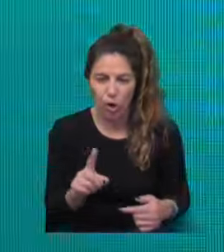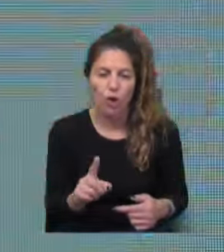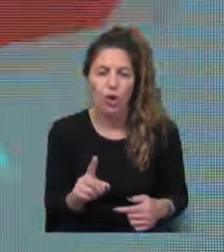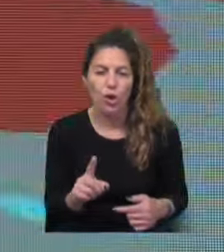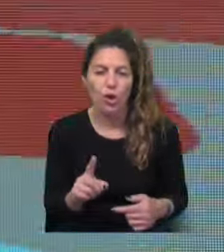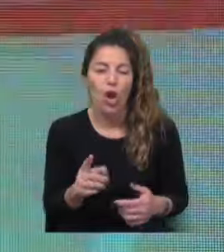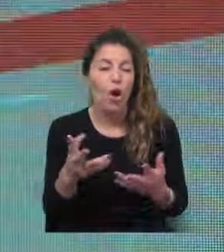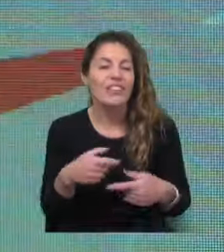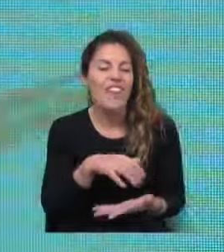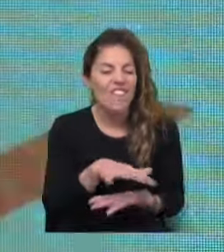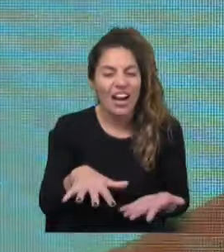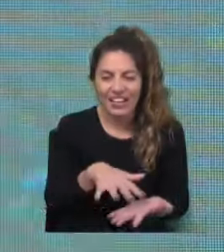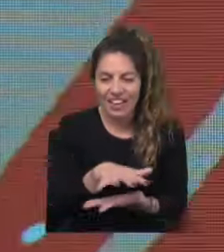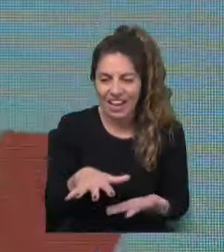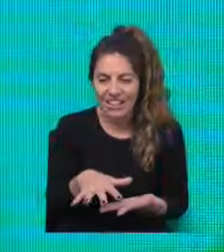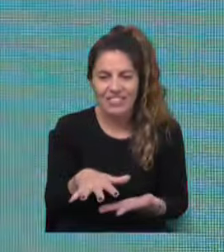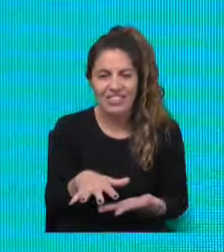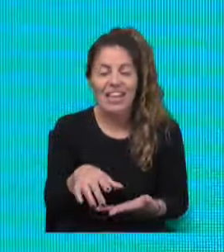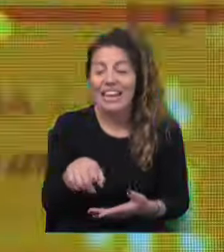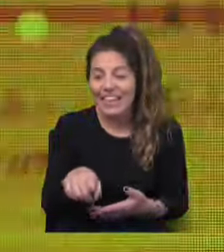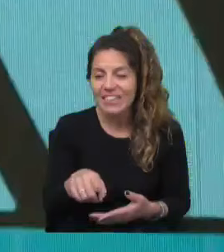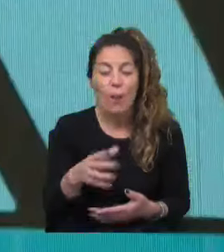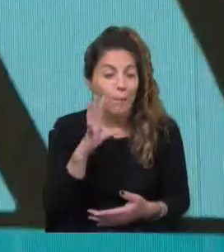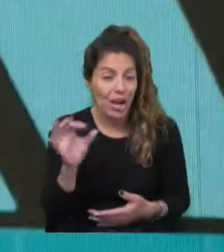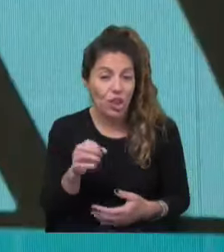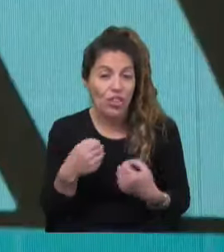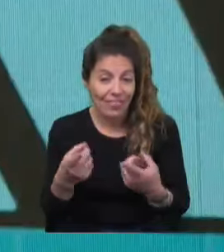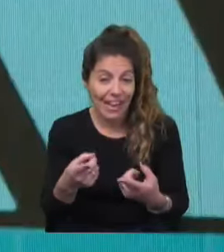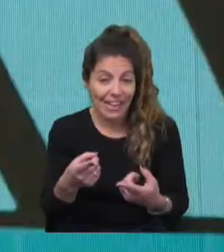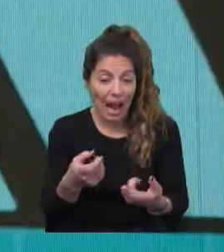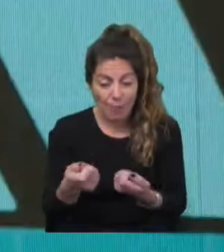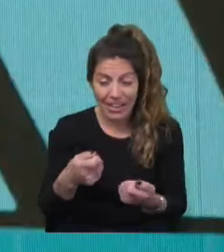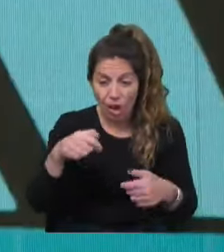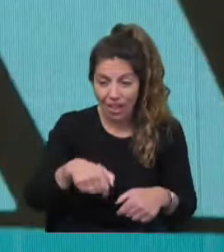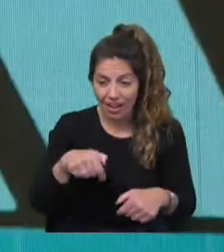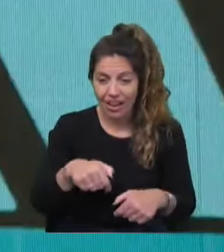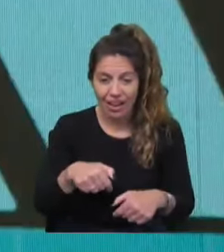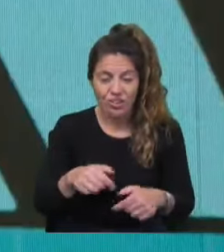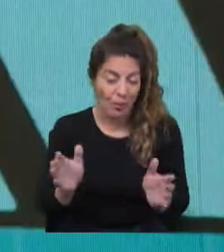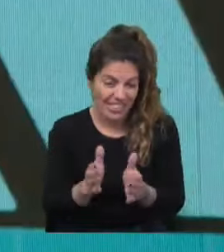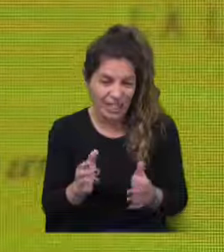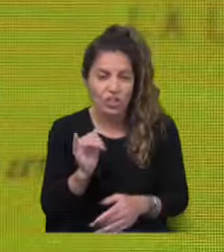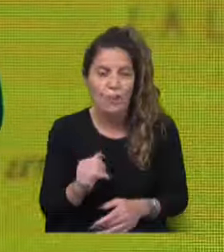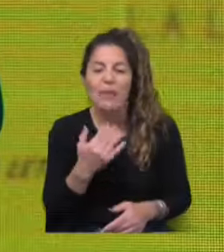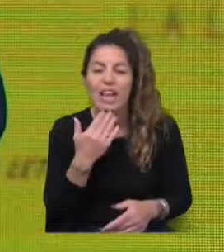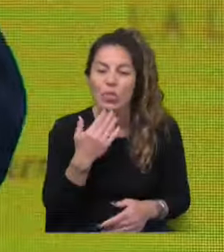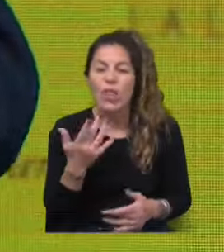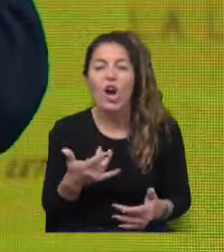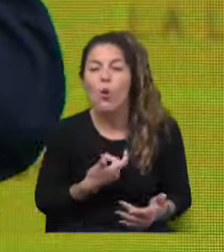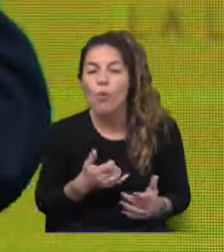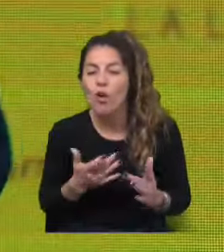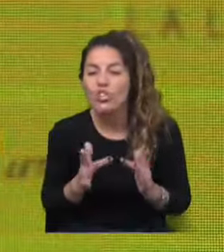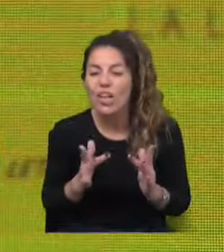de organizaciones barriales de dimensión. Que aparte que eso se va, perdón, abastecen al mercado interno, digamos. Claro. Son como los más chiquitos. Pero siempre queda la duda de cómo se conecta eso